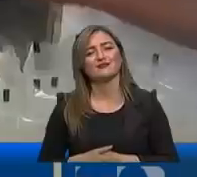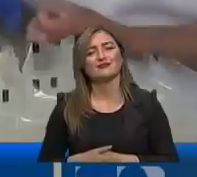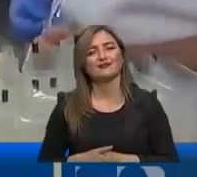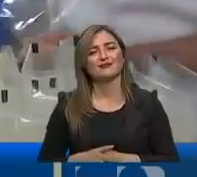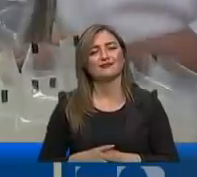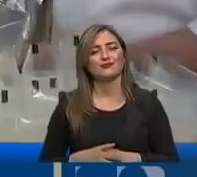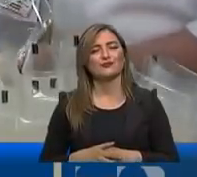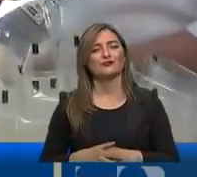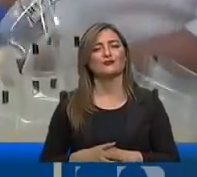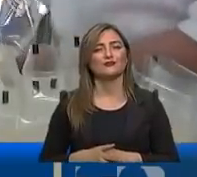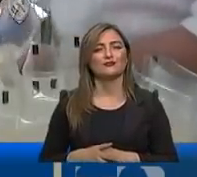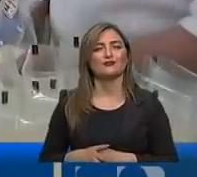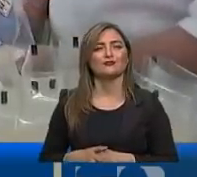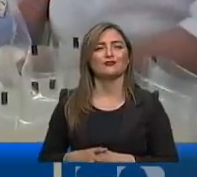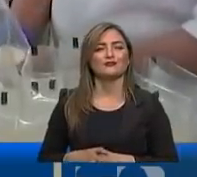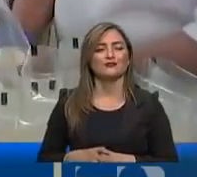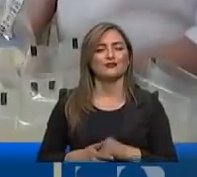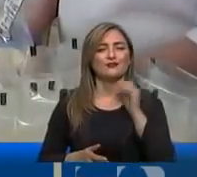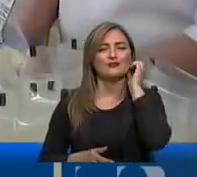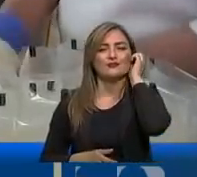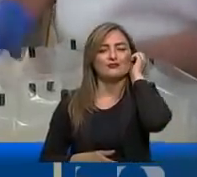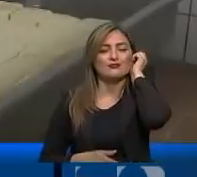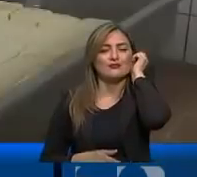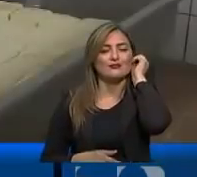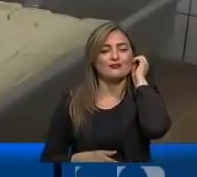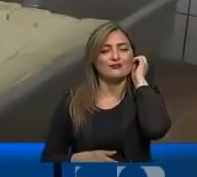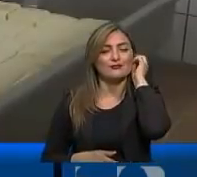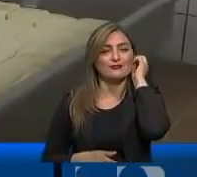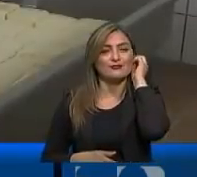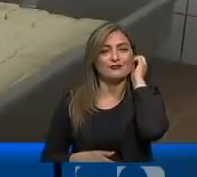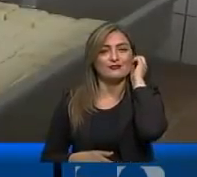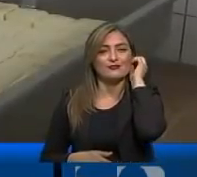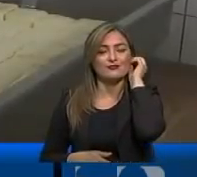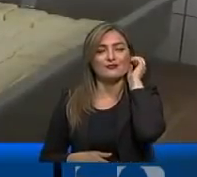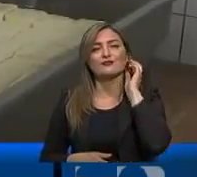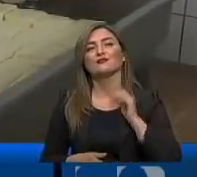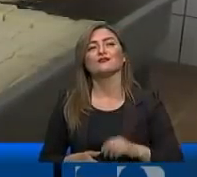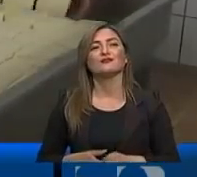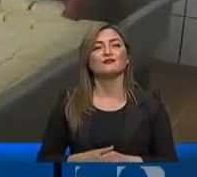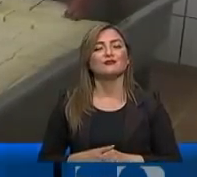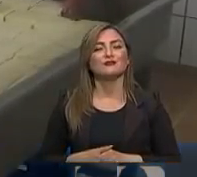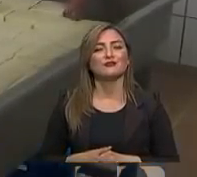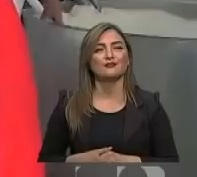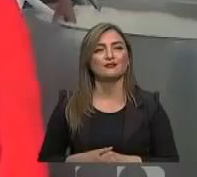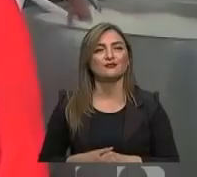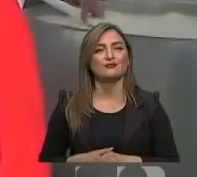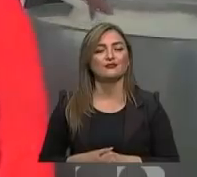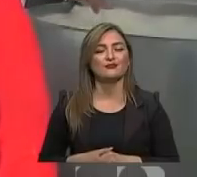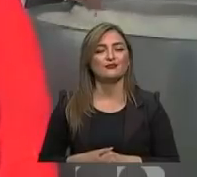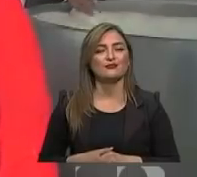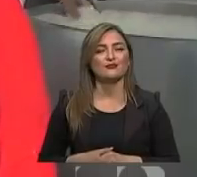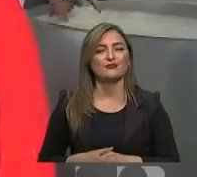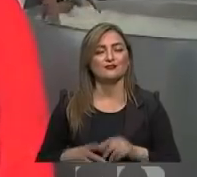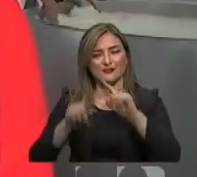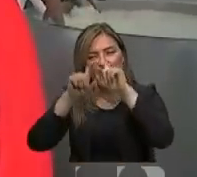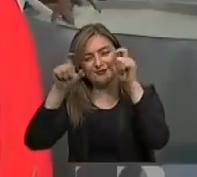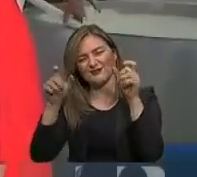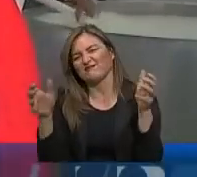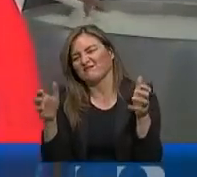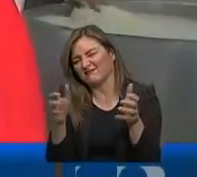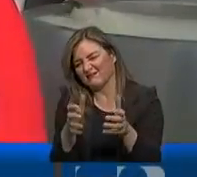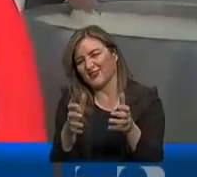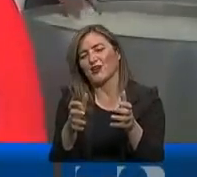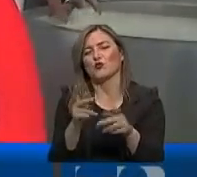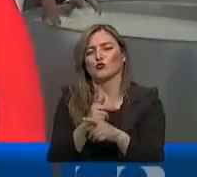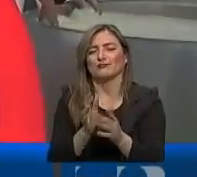productores. En Tungurahua, con imágenes de Washington Granda, Edith Jacome, 24 horas. Y los pequeños y medianos